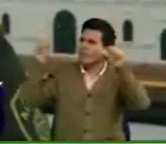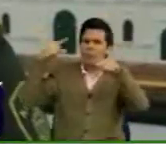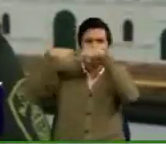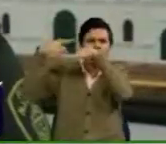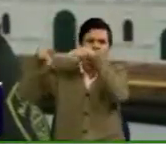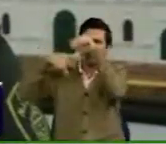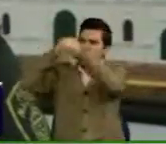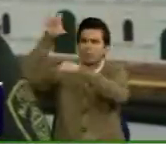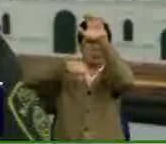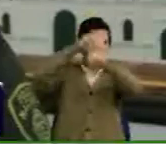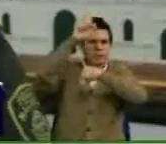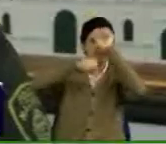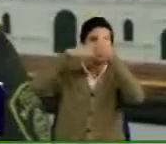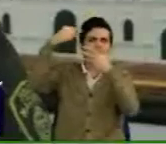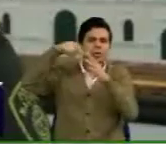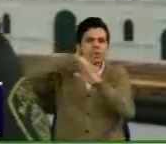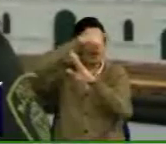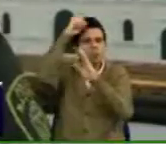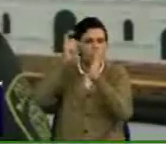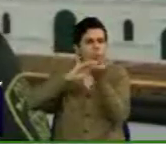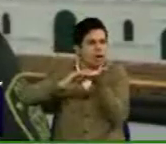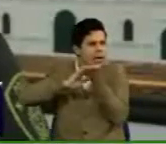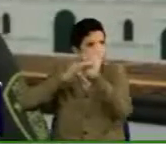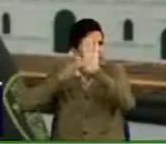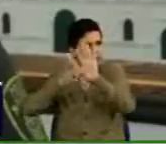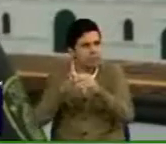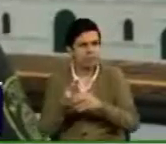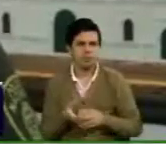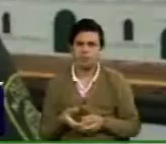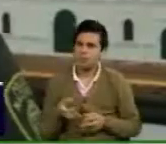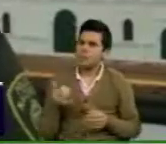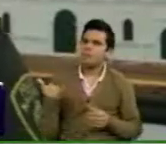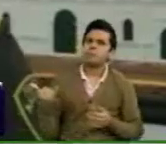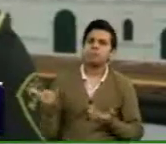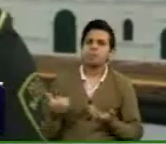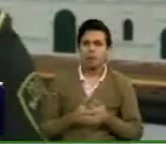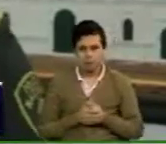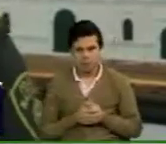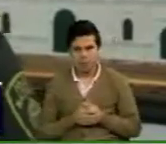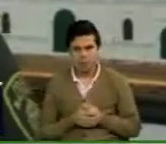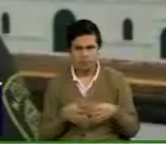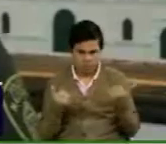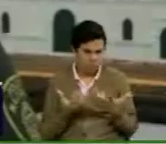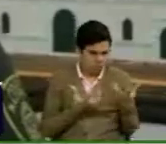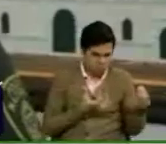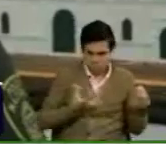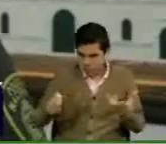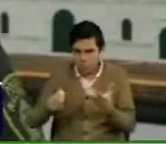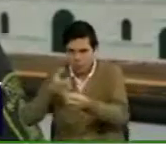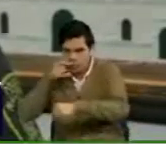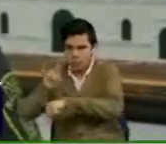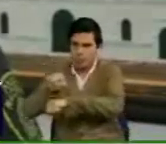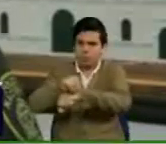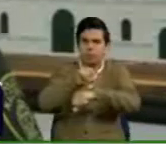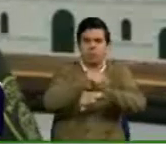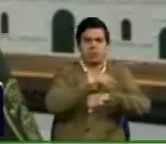corresponde a lo que establecieron en el decreto. Y de igual manera se van a conformar unos equipos de vigilancia también